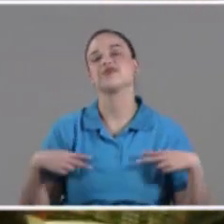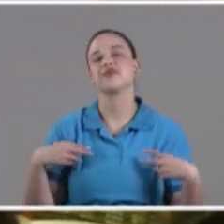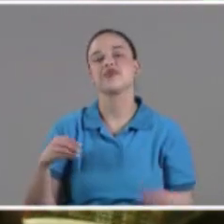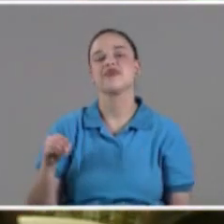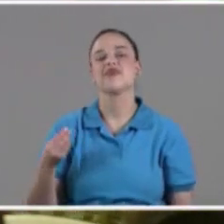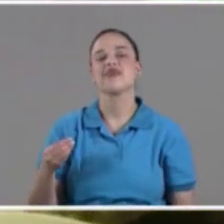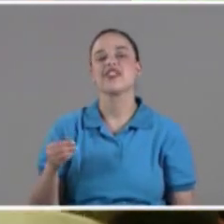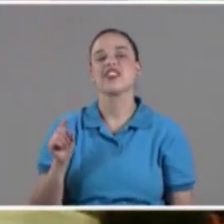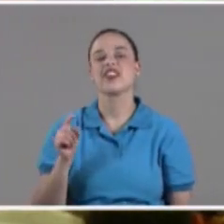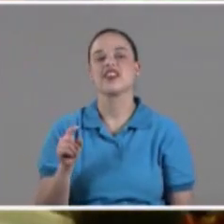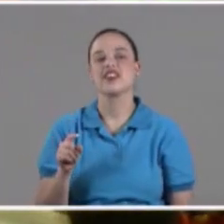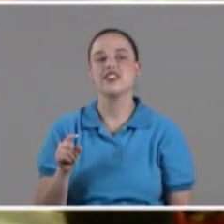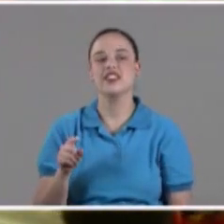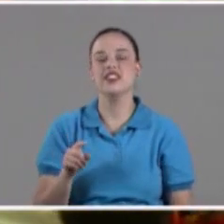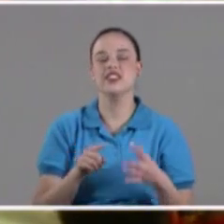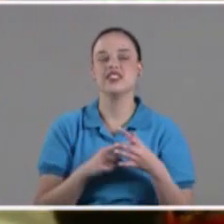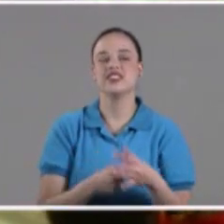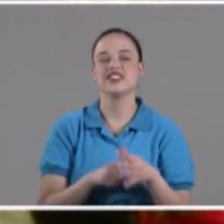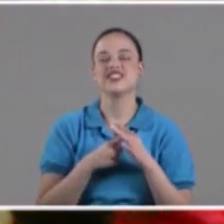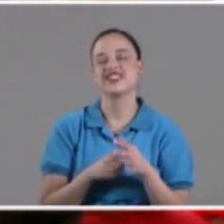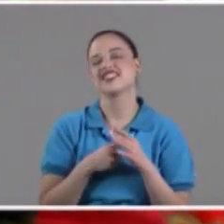de mandar lo que sea